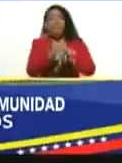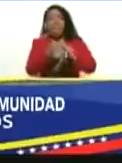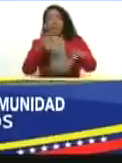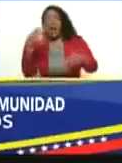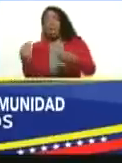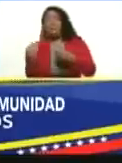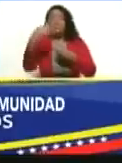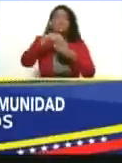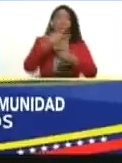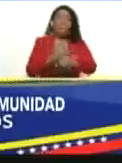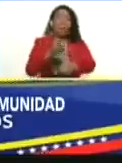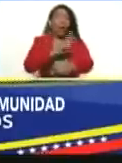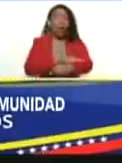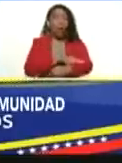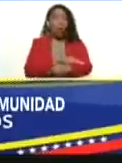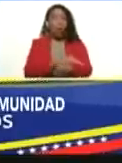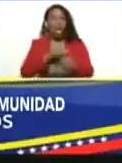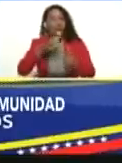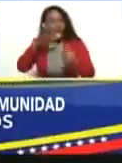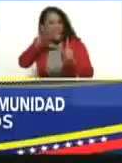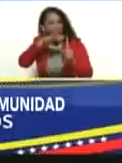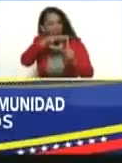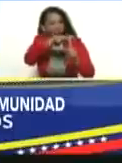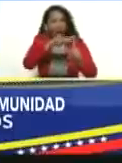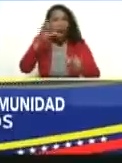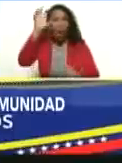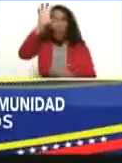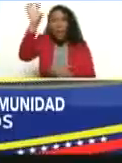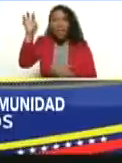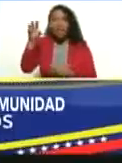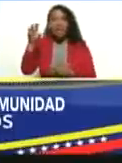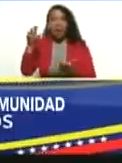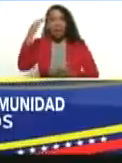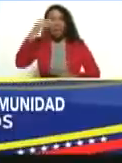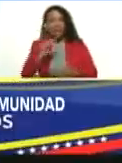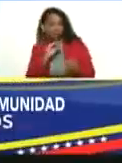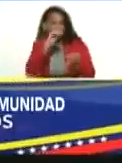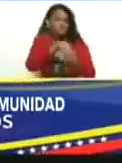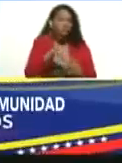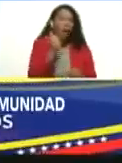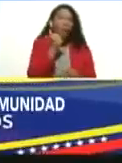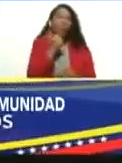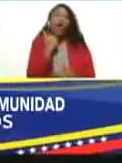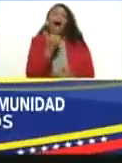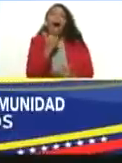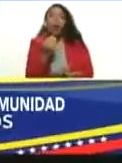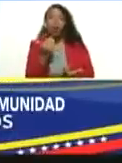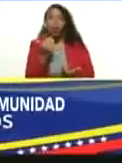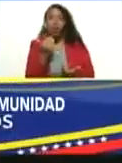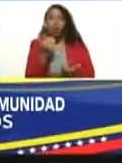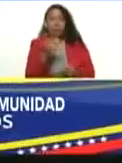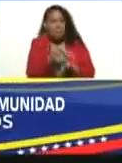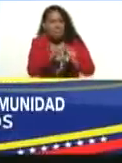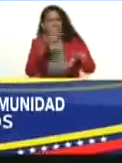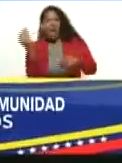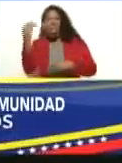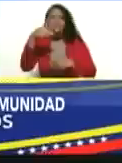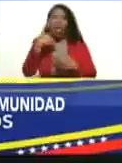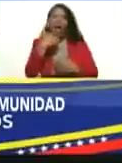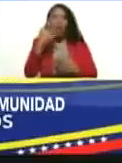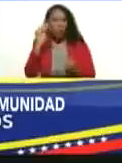intervencionismo amenazar a los países con intervención militares el mayor de los intervencionismos